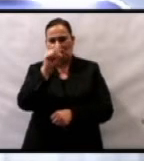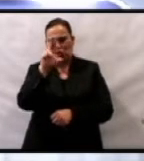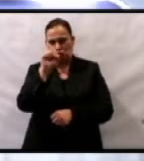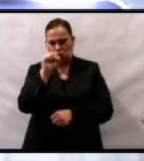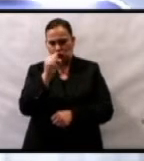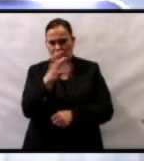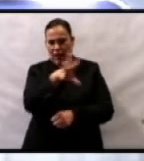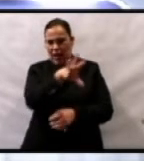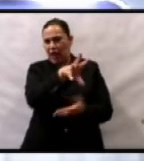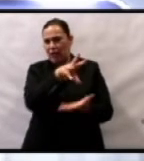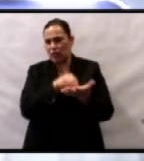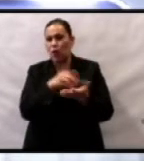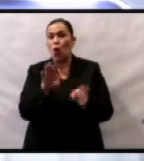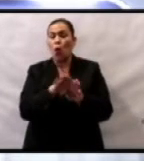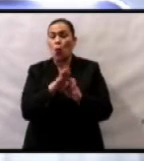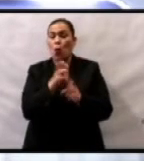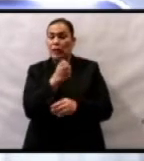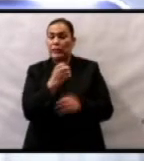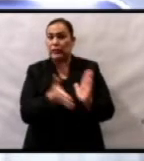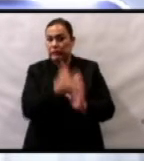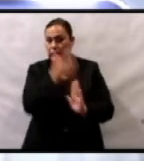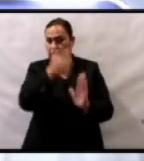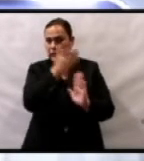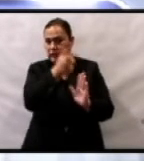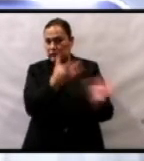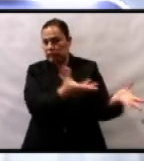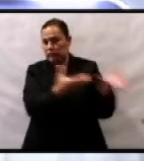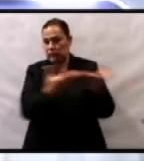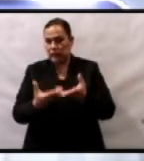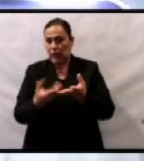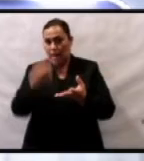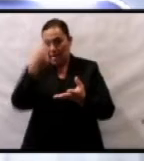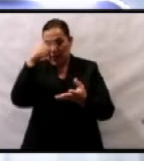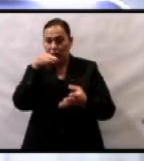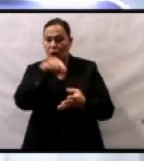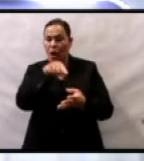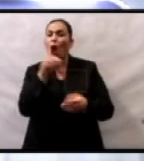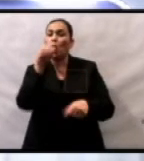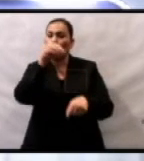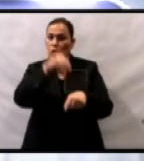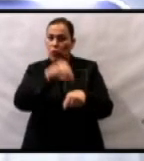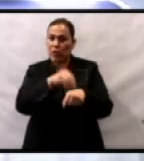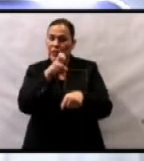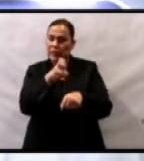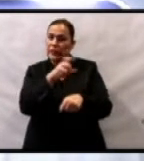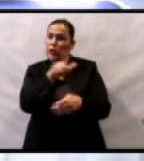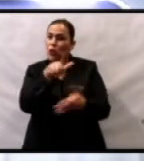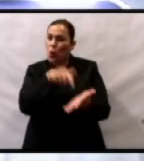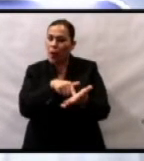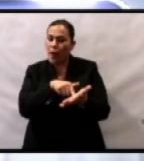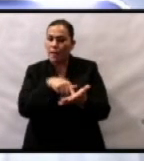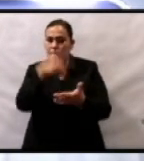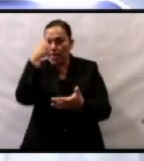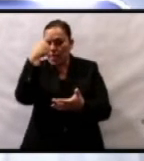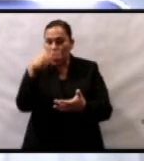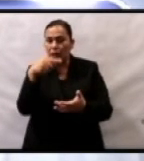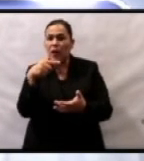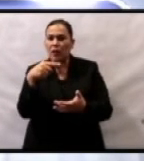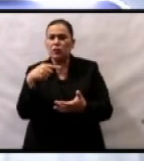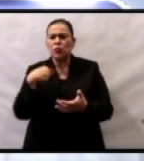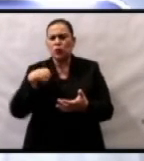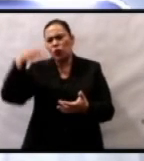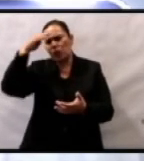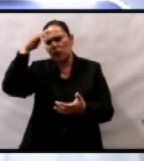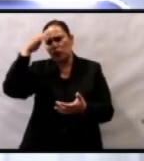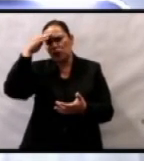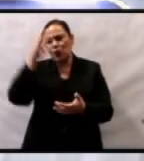valor patrimonial, con valor arquitectónico y seguramente una finca a las que creo que los